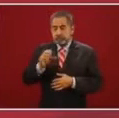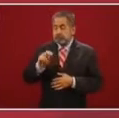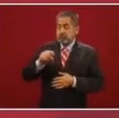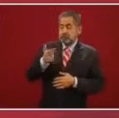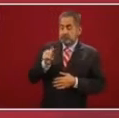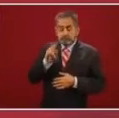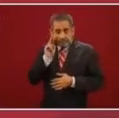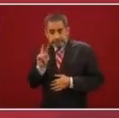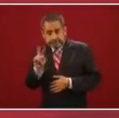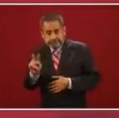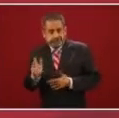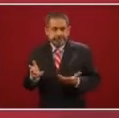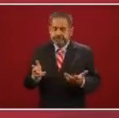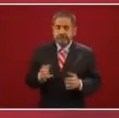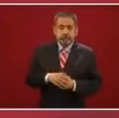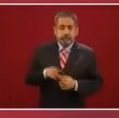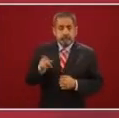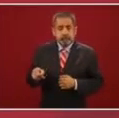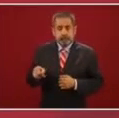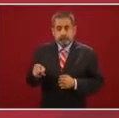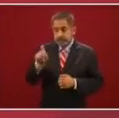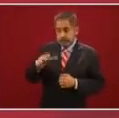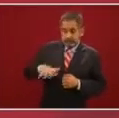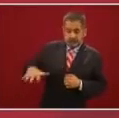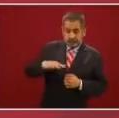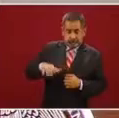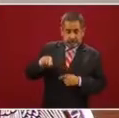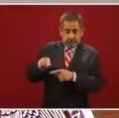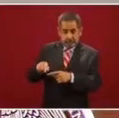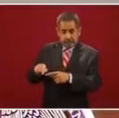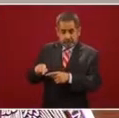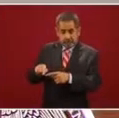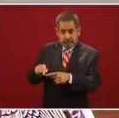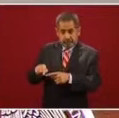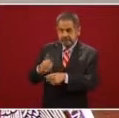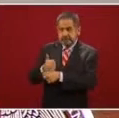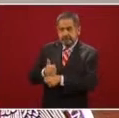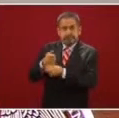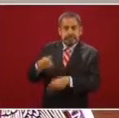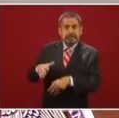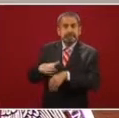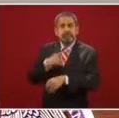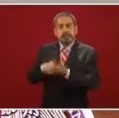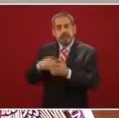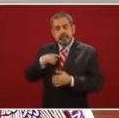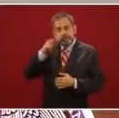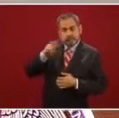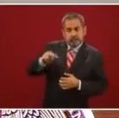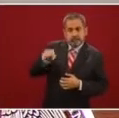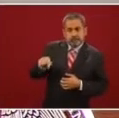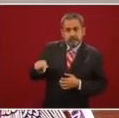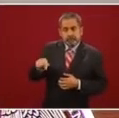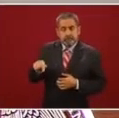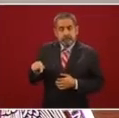observando. En este caso, en lugar el agua de ser una malvada es una víctima, porque muchas veces yo menciono que